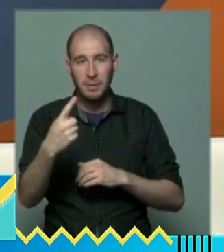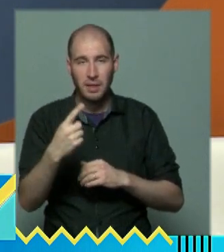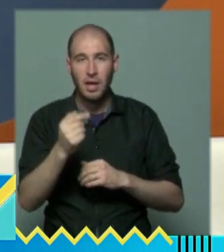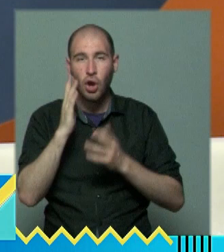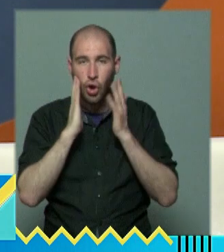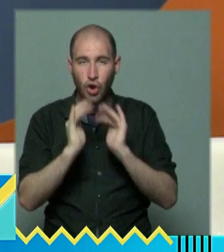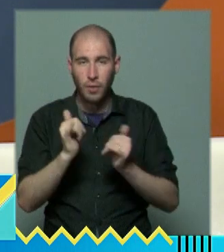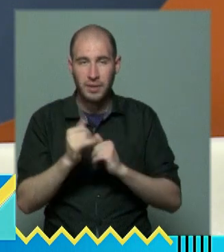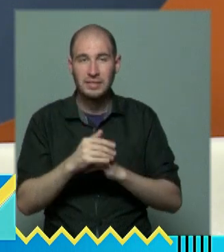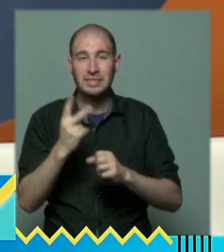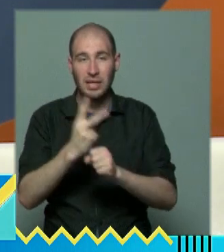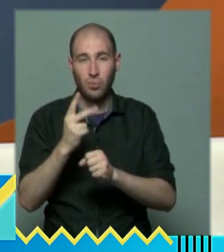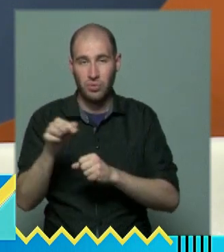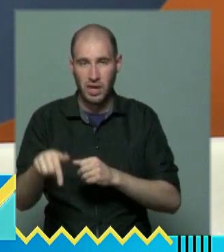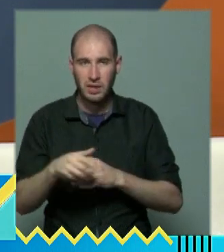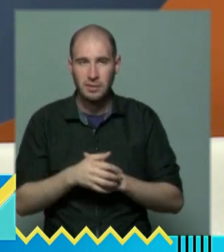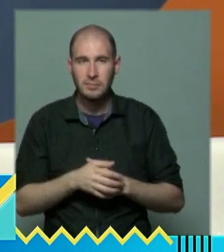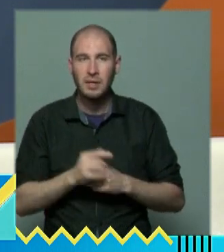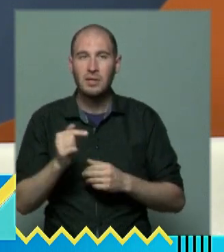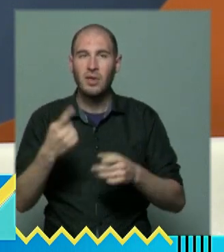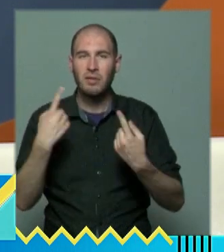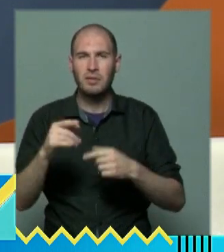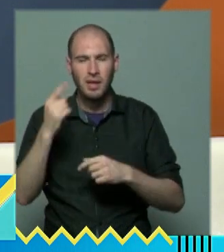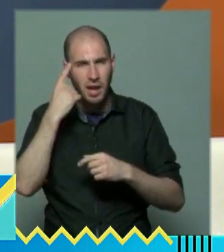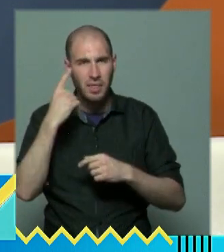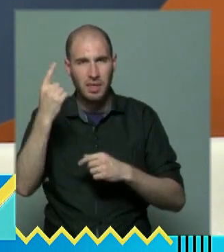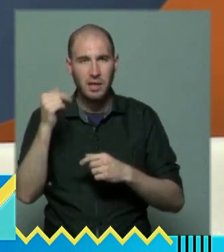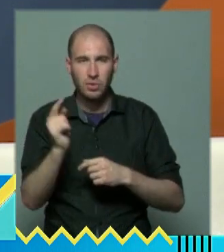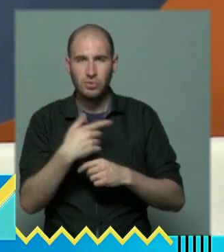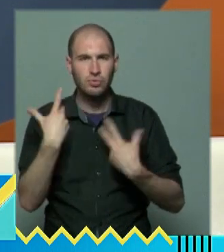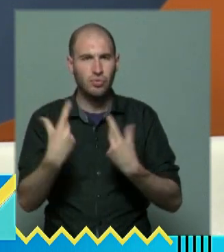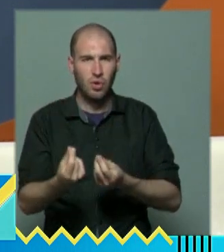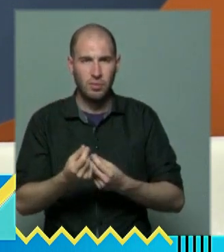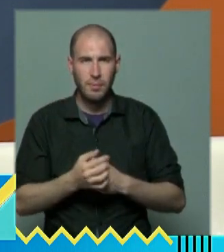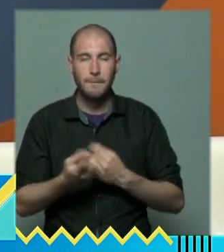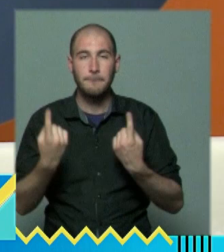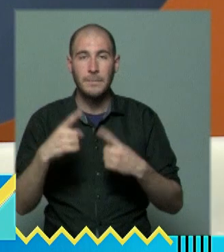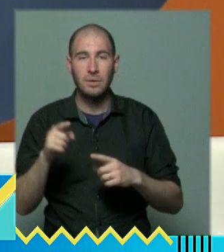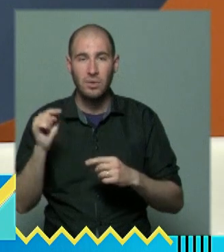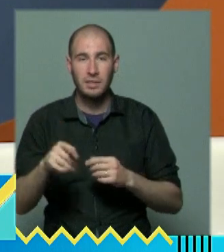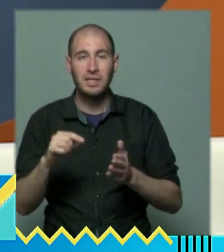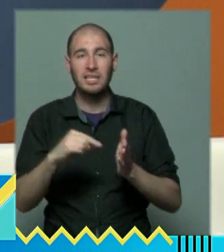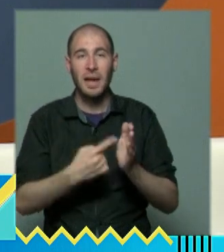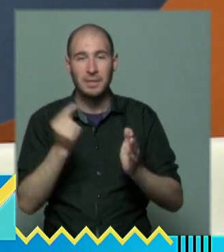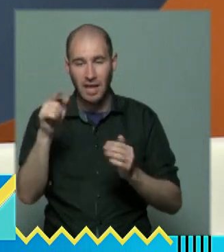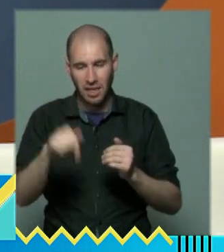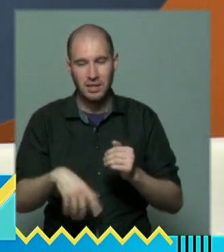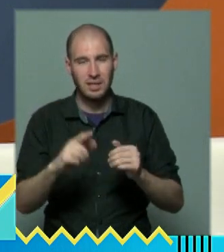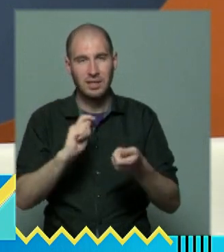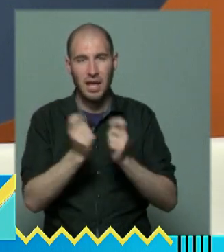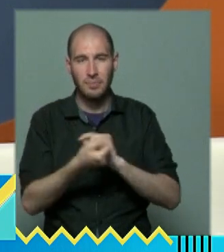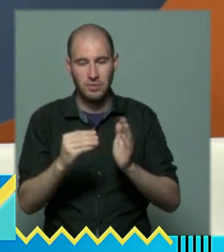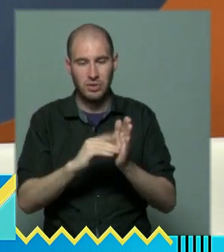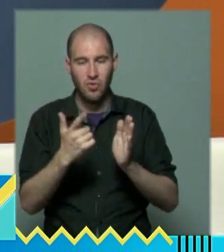30.000 jóvenes de la secundaria. Eso es otra cosa, es un concepto que nosotros rechazamos, pero eso es en Capital, no en esta reforma